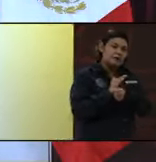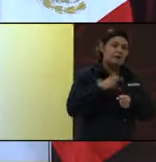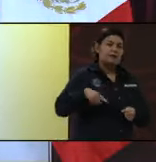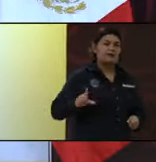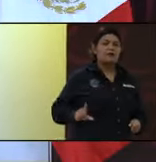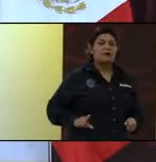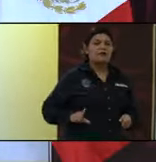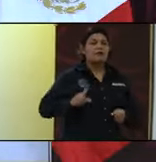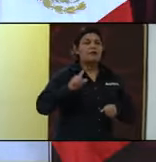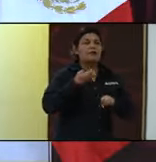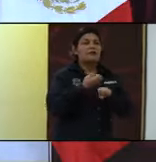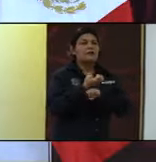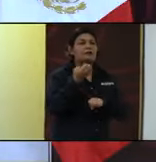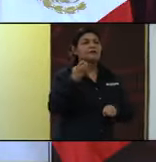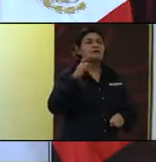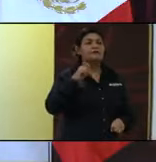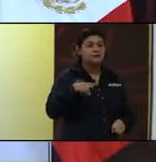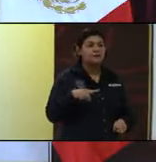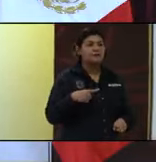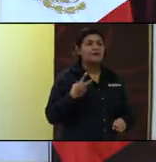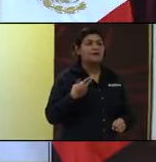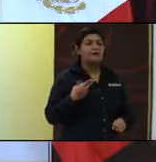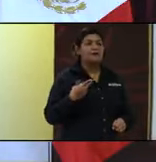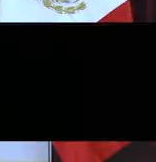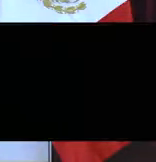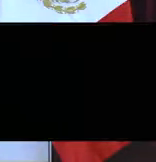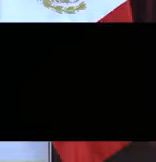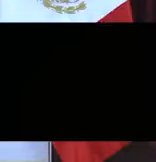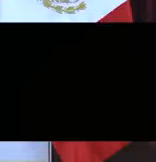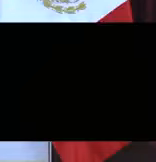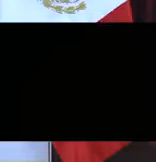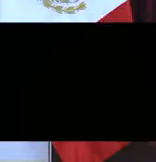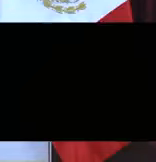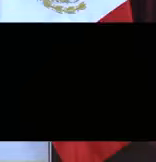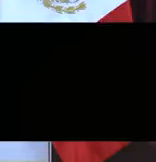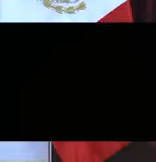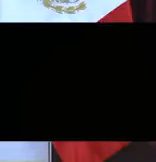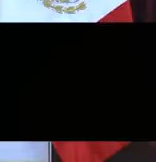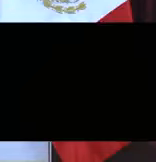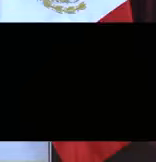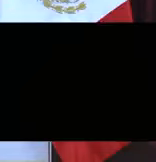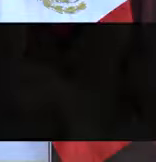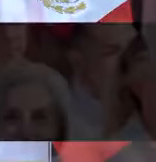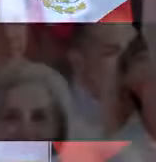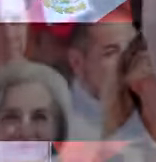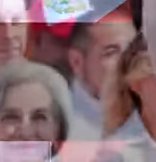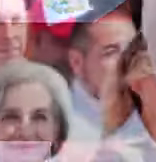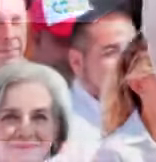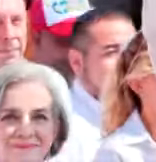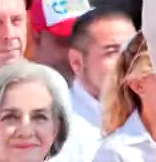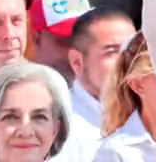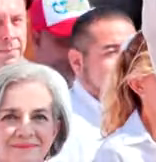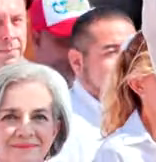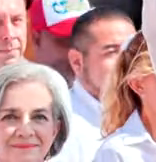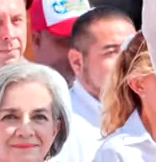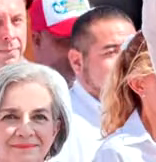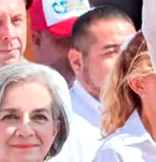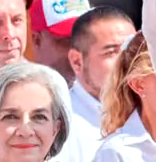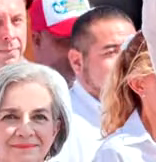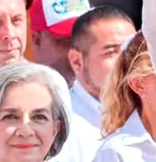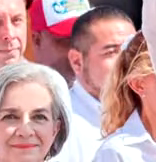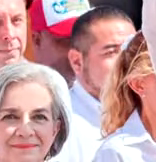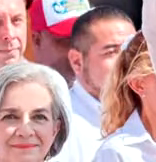del estado, y además también una obra tan, pero tan socorrida, que era lo que le llamaban el